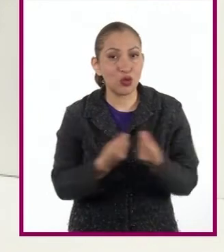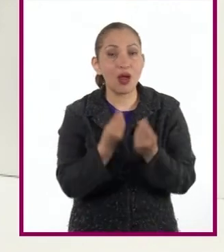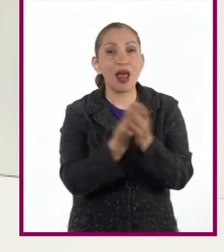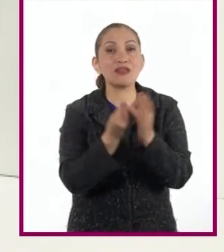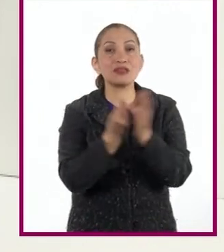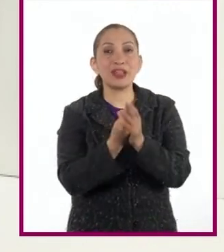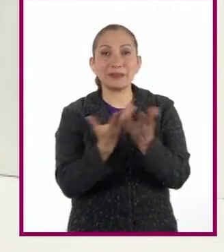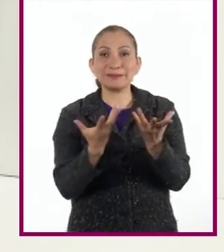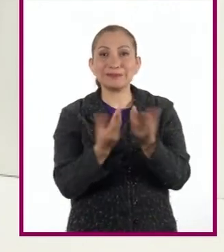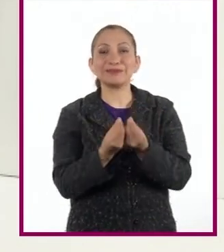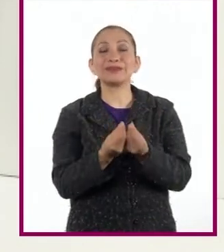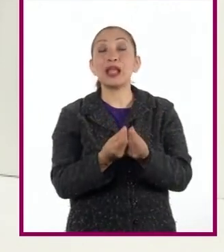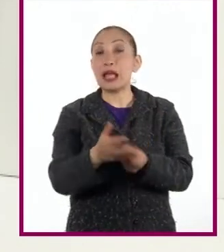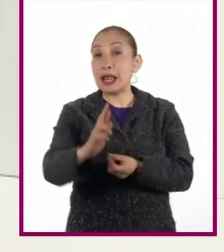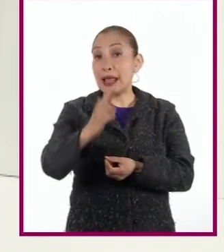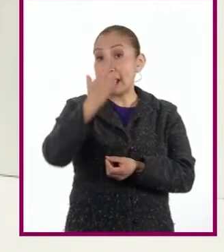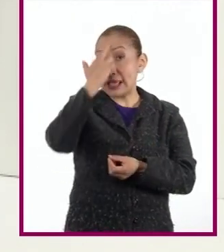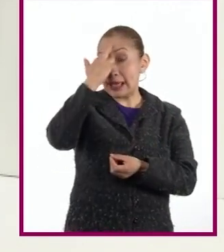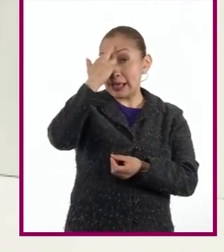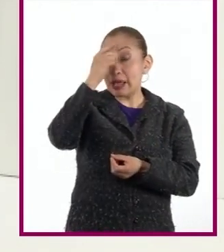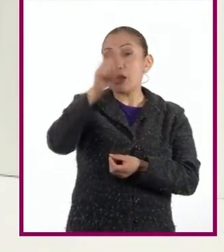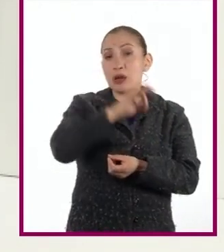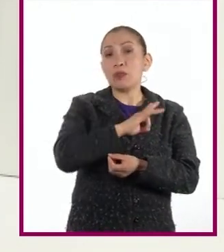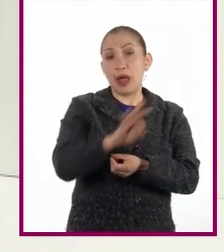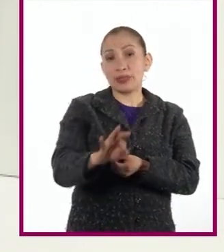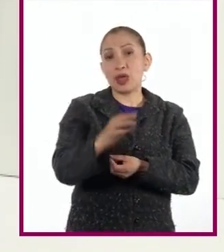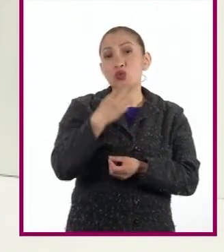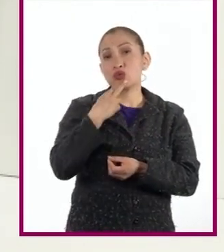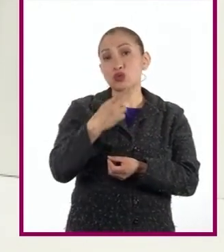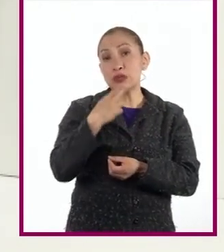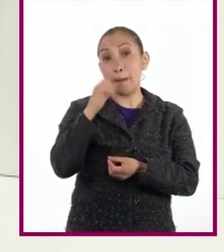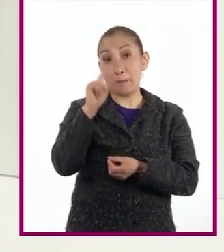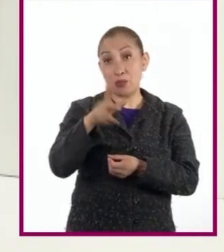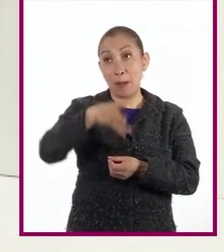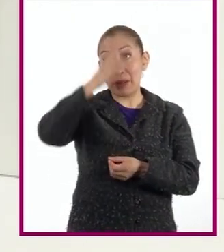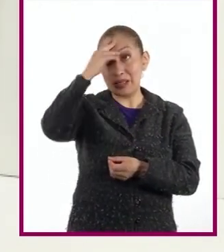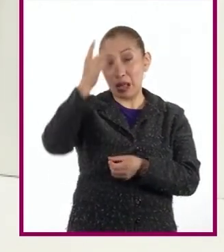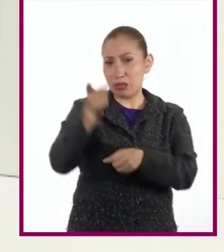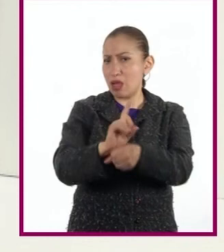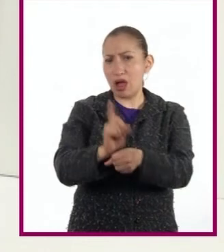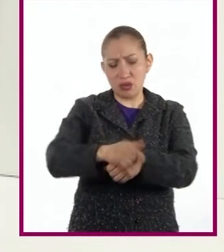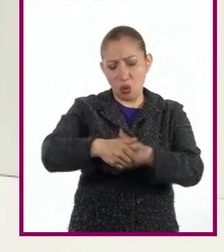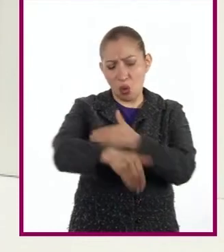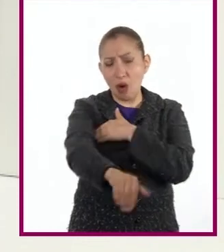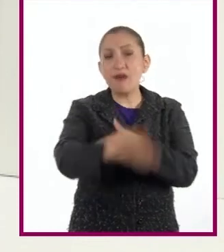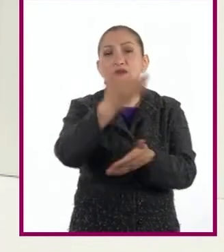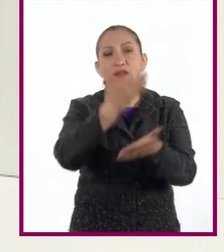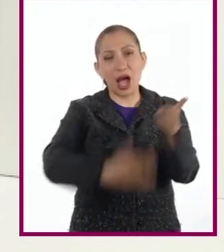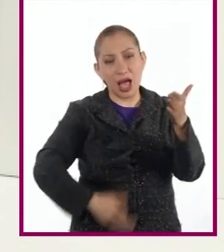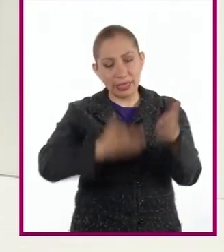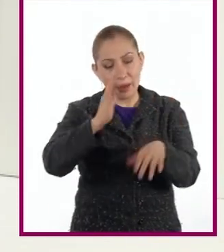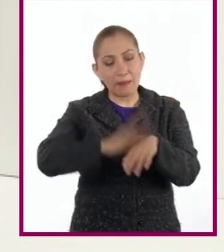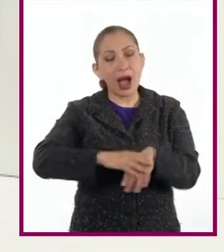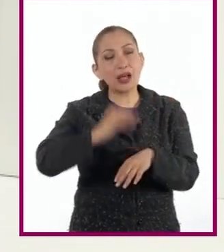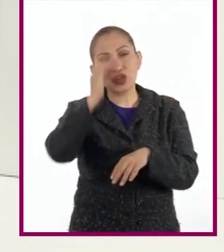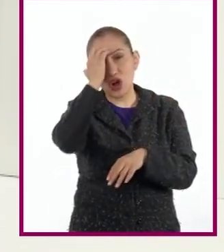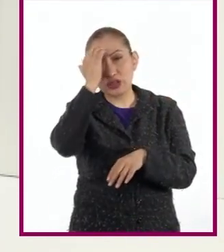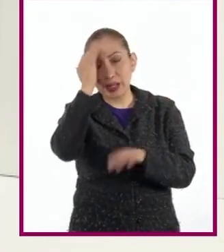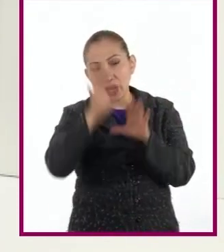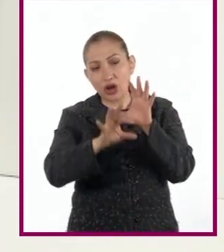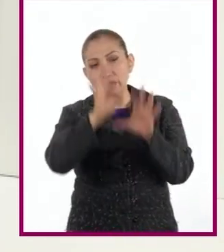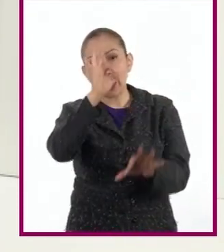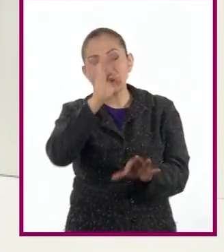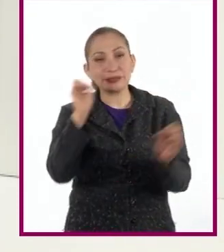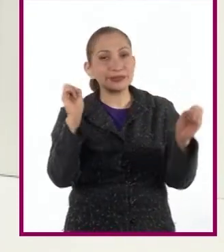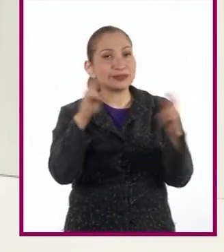sesión con ustedes. Recuerden que pueden aplicar lo aprendido en su día a día. Aún nos queda mucho por explorar y descubrir.